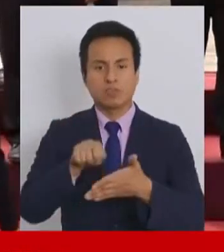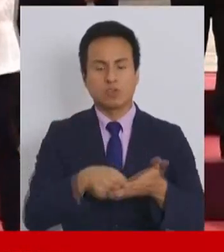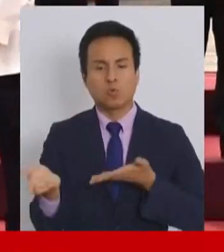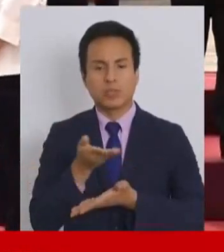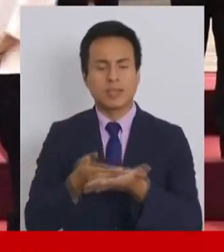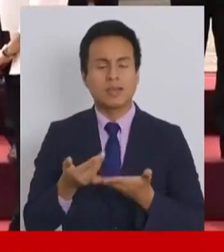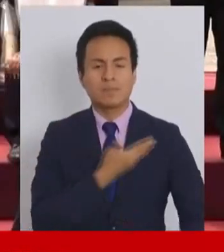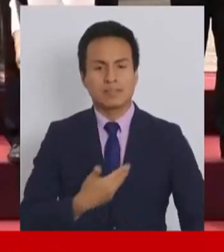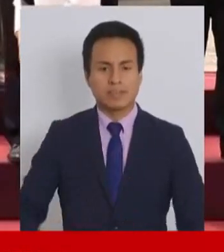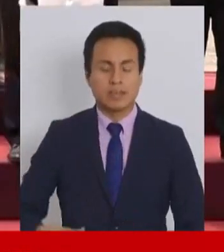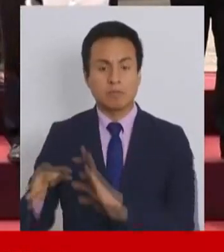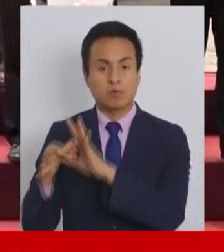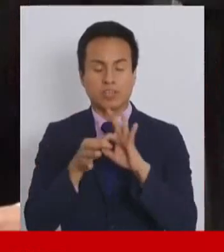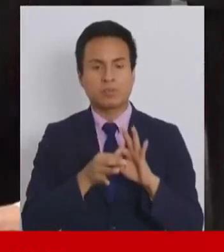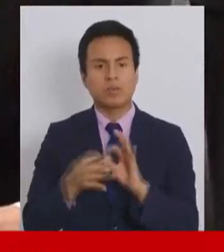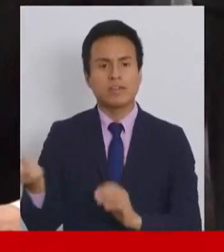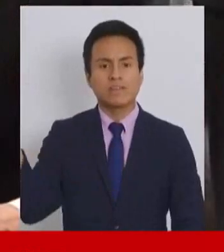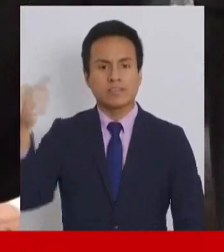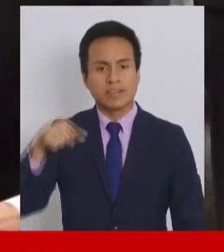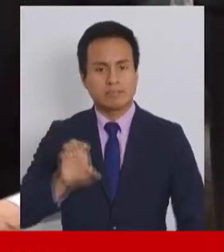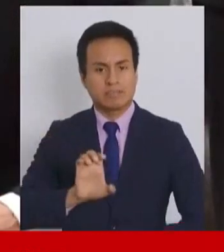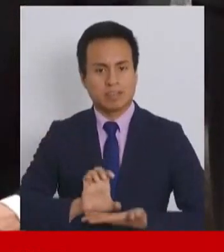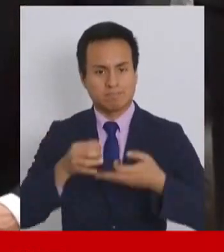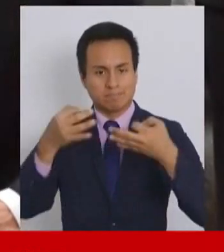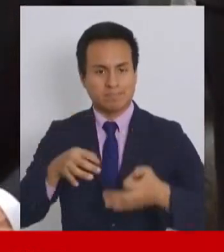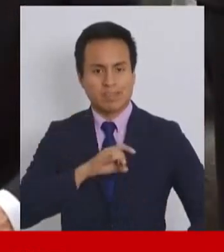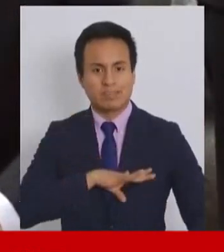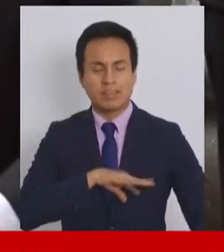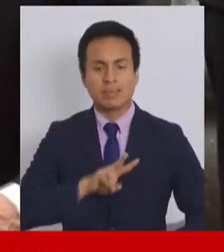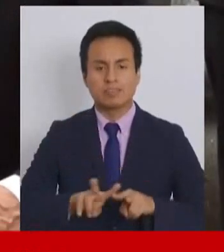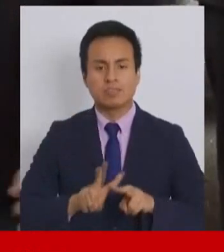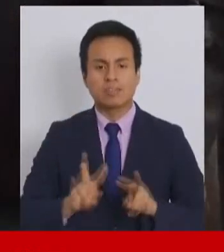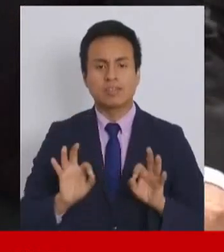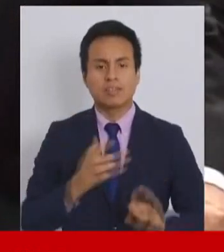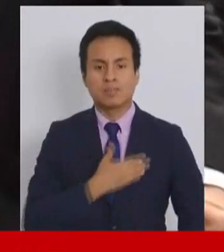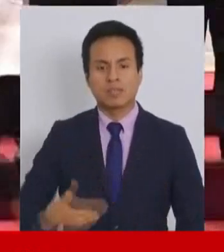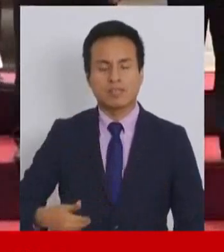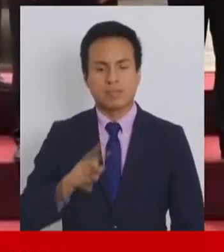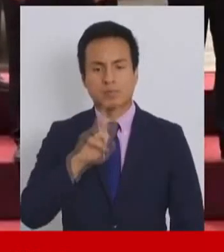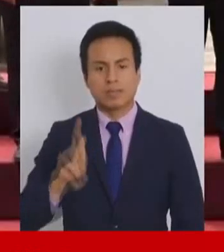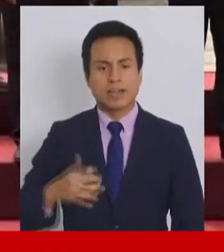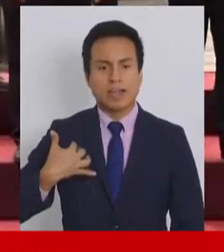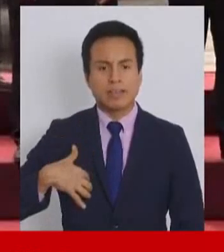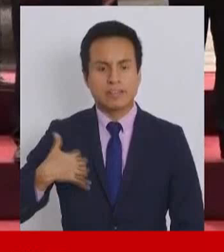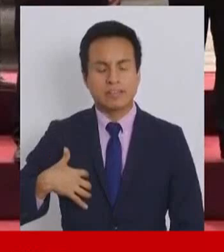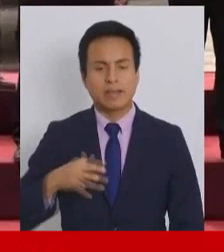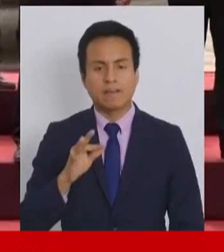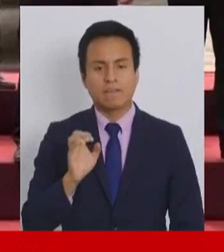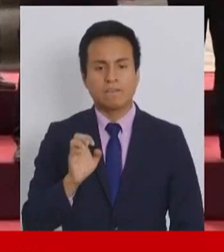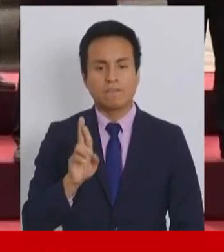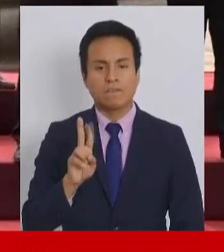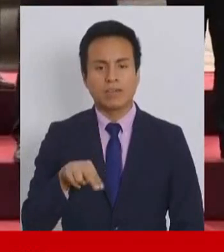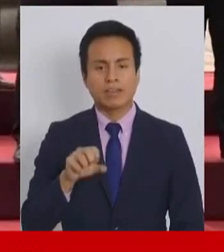presidencial con motivo de esta visita de Estado que ha realizado a Chile su excelencia el presidente de la República Argentina, señor